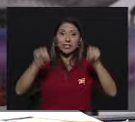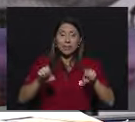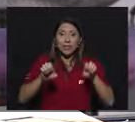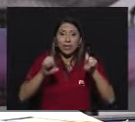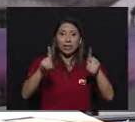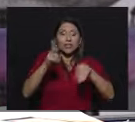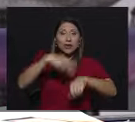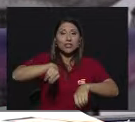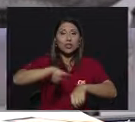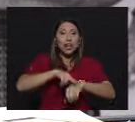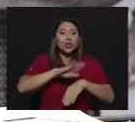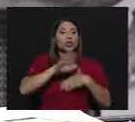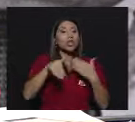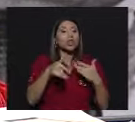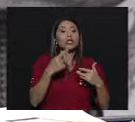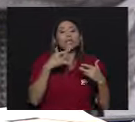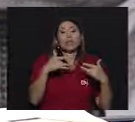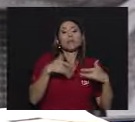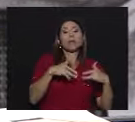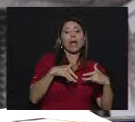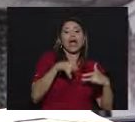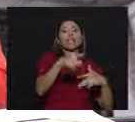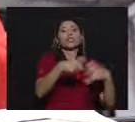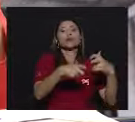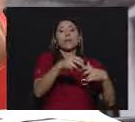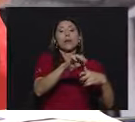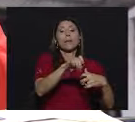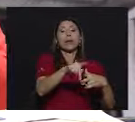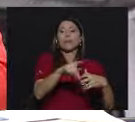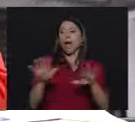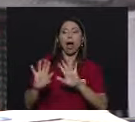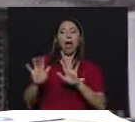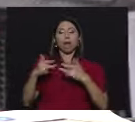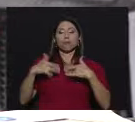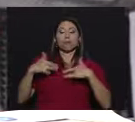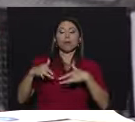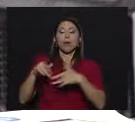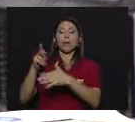donde todo el mundo se pasa la pelota, ¿verdad? Ah, no, este es un problema del MEP, este es un problema de las